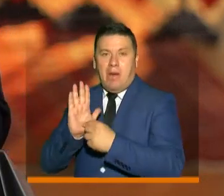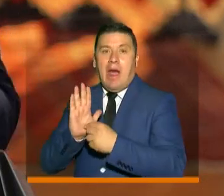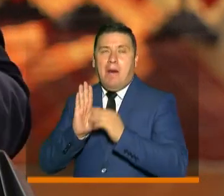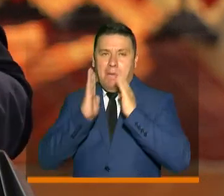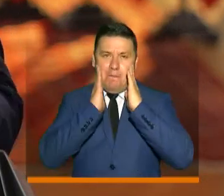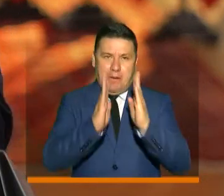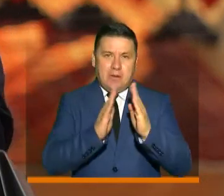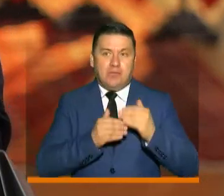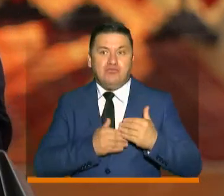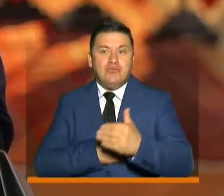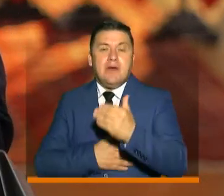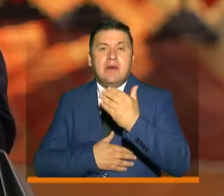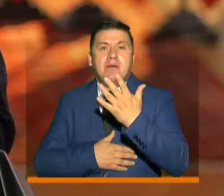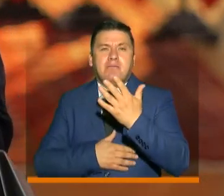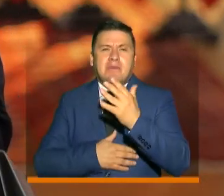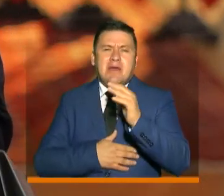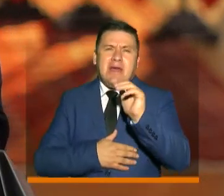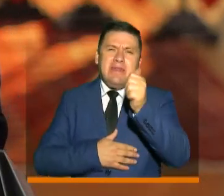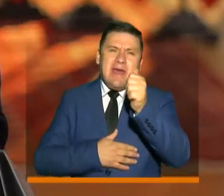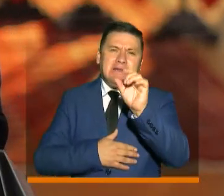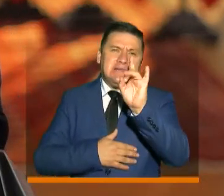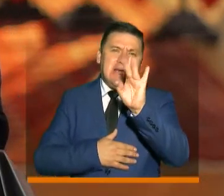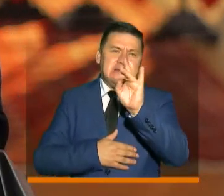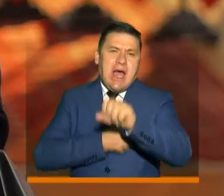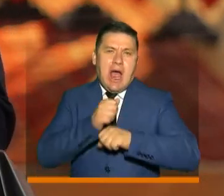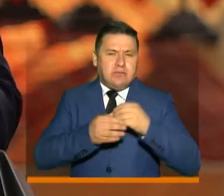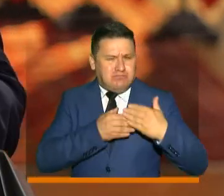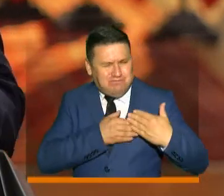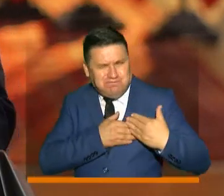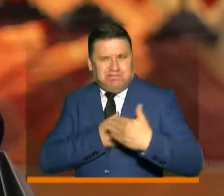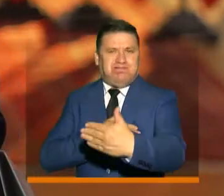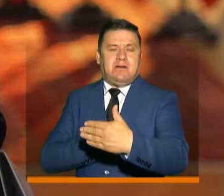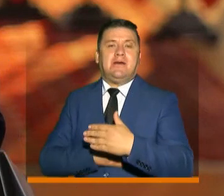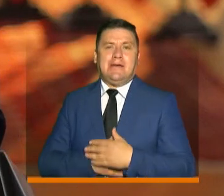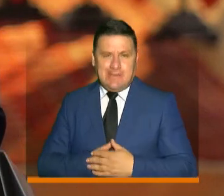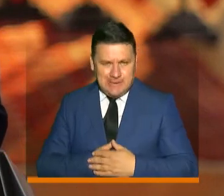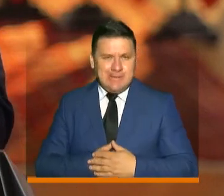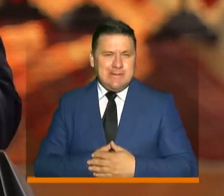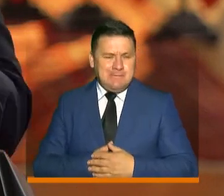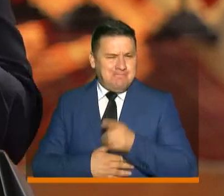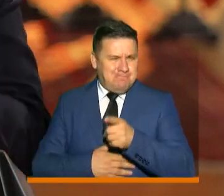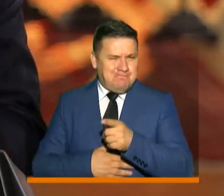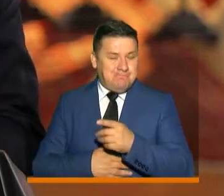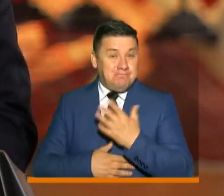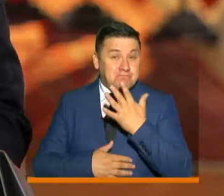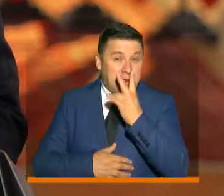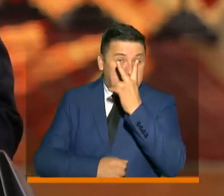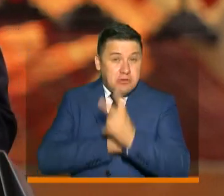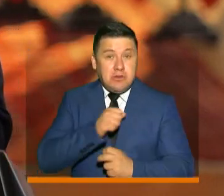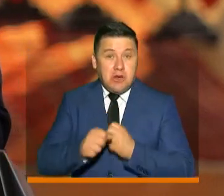en los próximos 10 ó 15 años igualmente en los menos de 2 años de nuestro gobierno